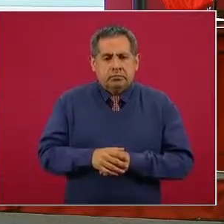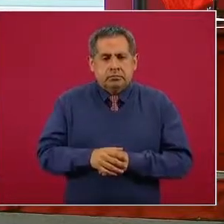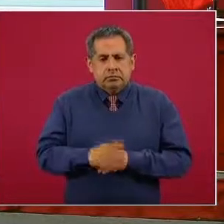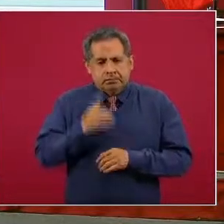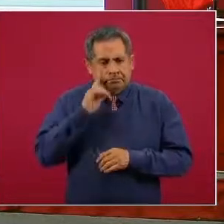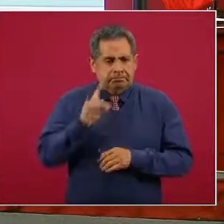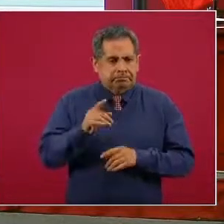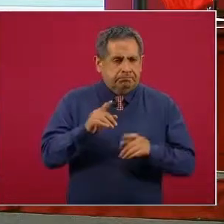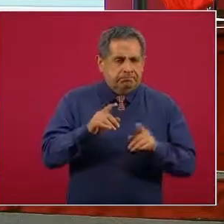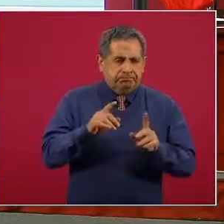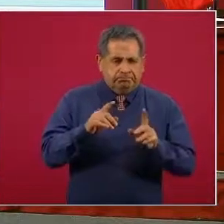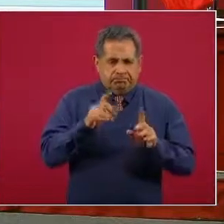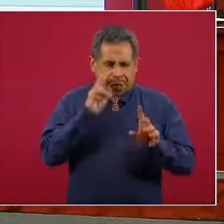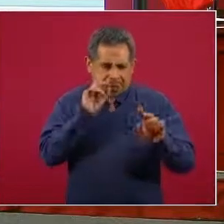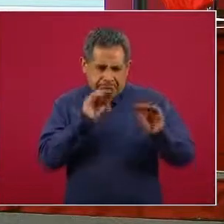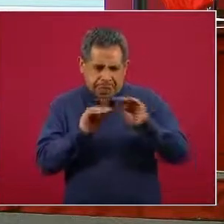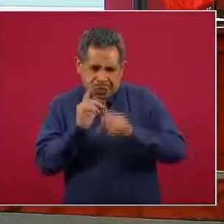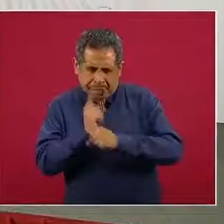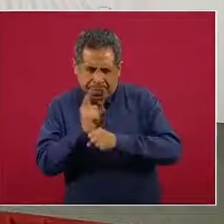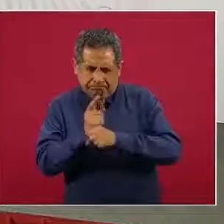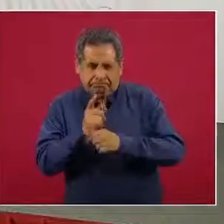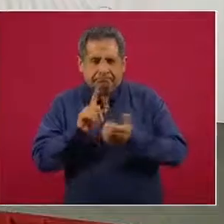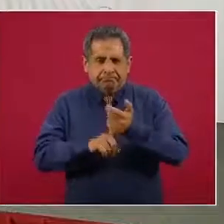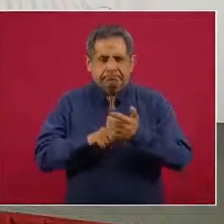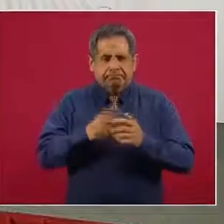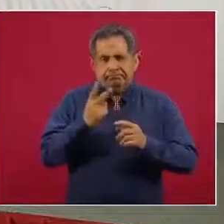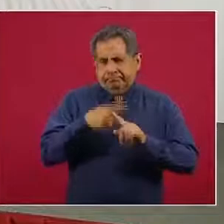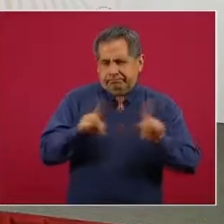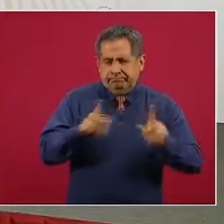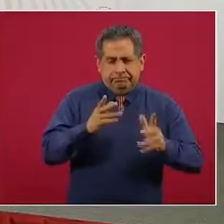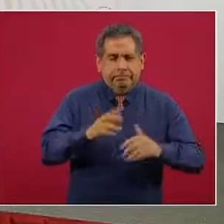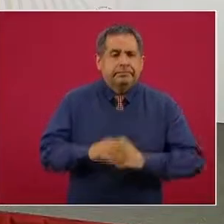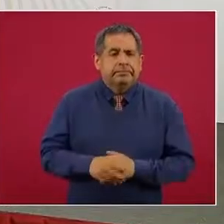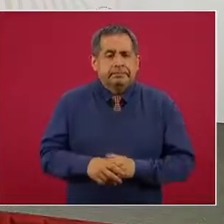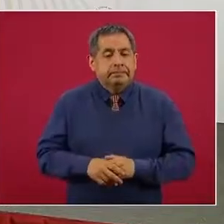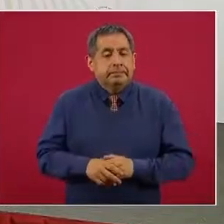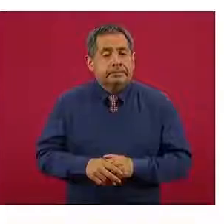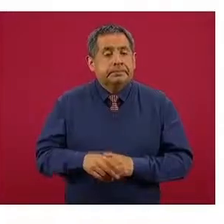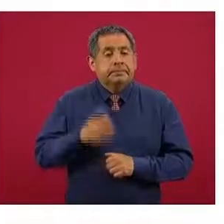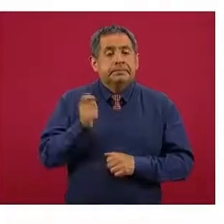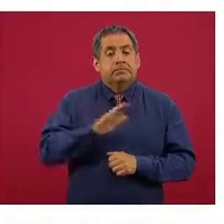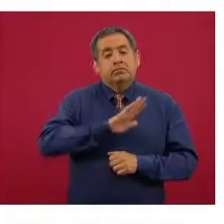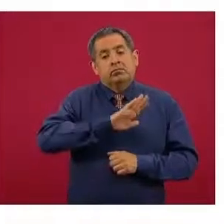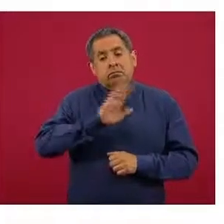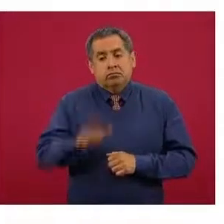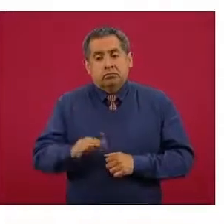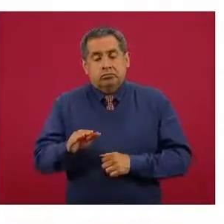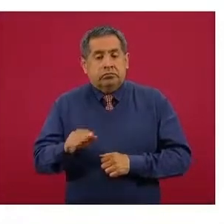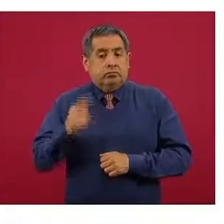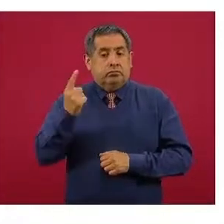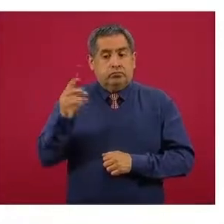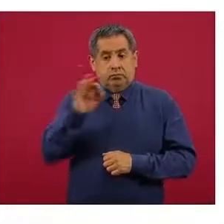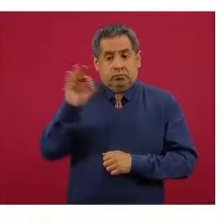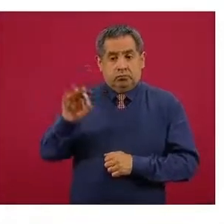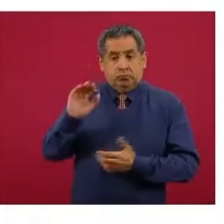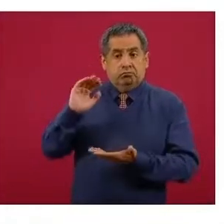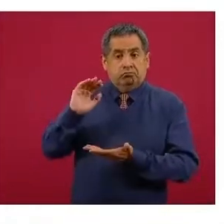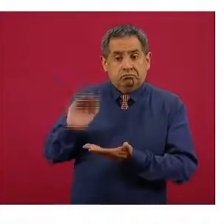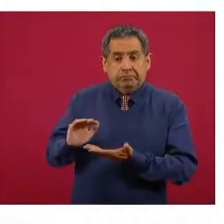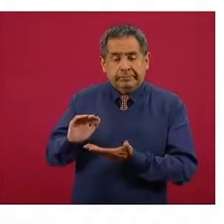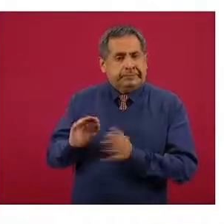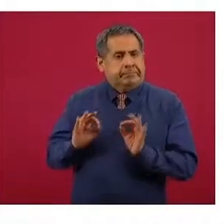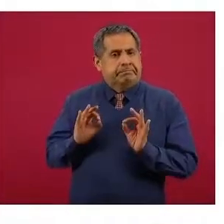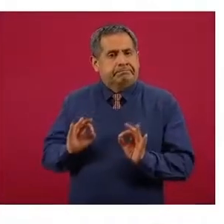que se pueda fácilmente recordar que son dos distintas. Y las defunciones sí habían llegado a menos de 1% de